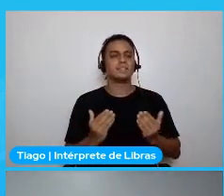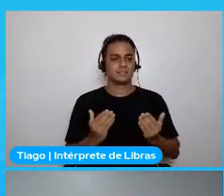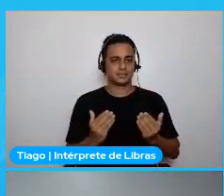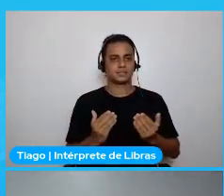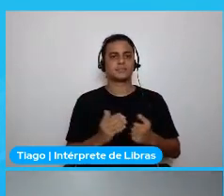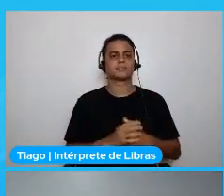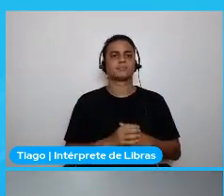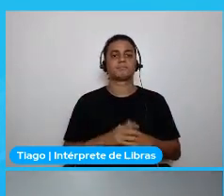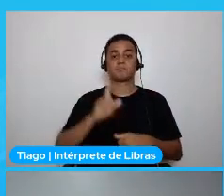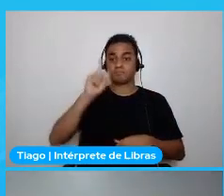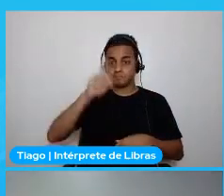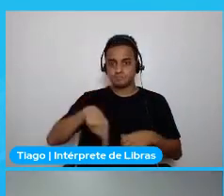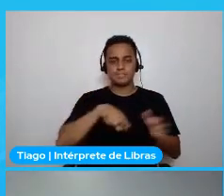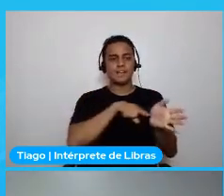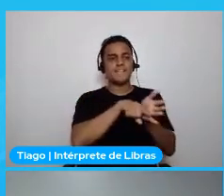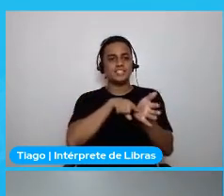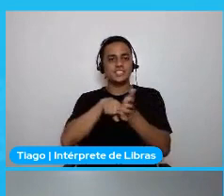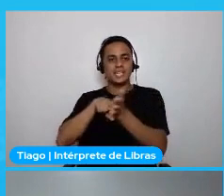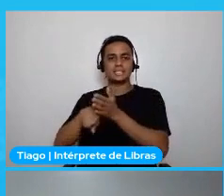se llama investigación compartida.